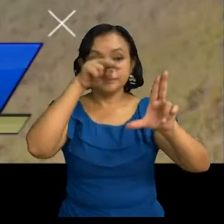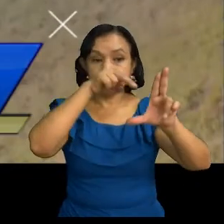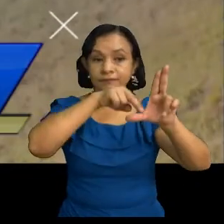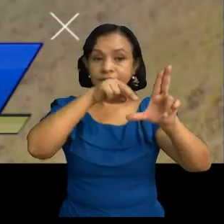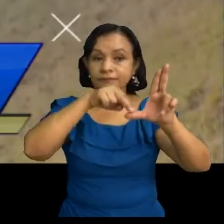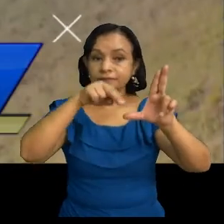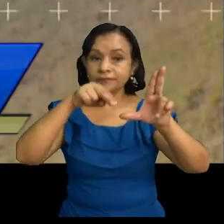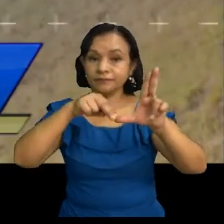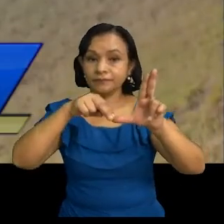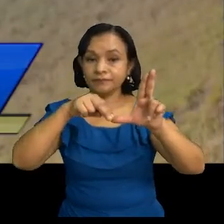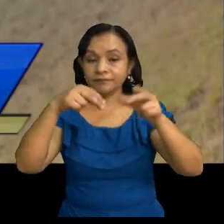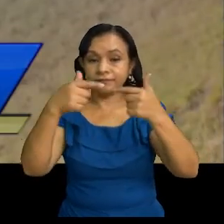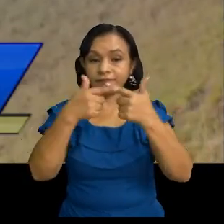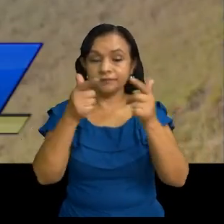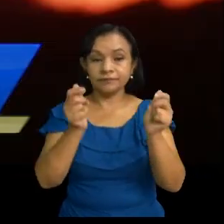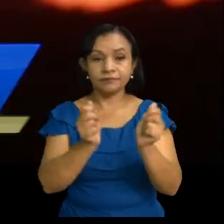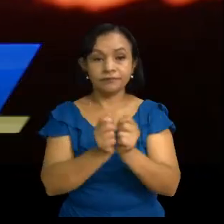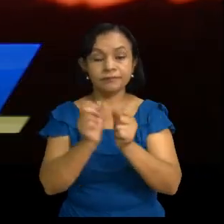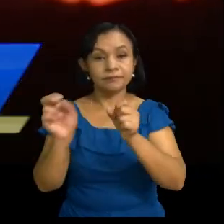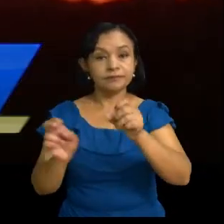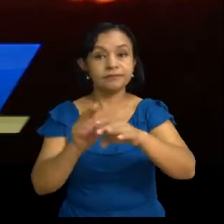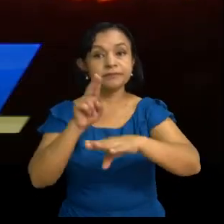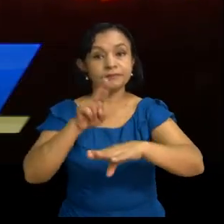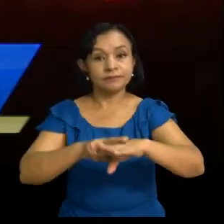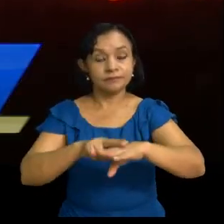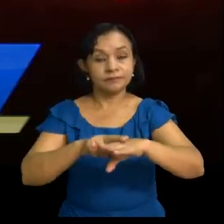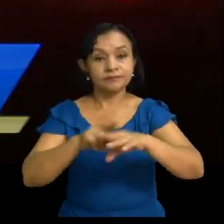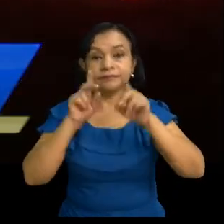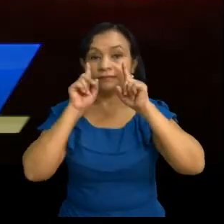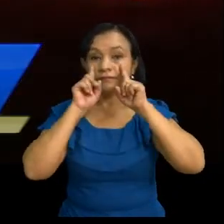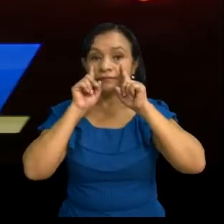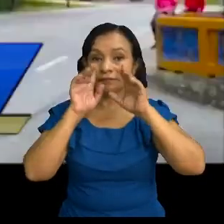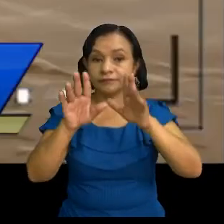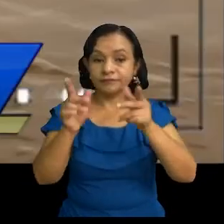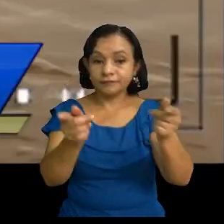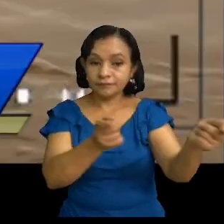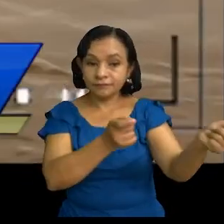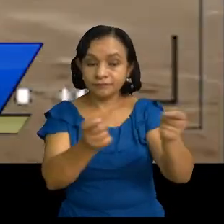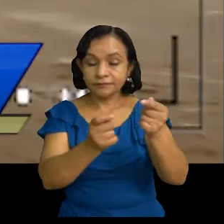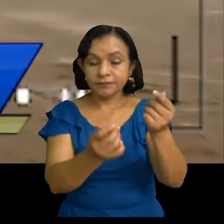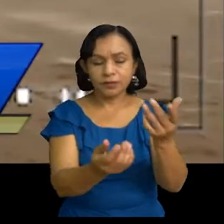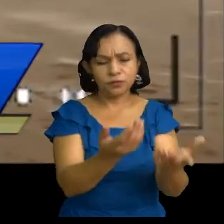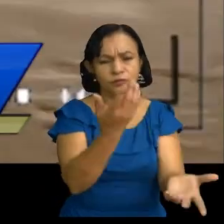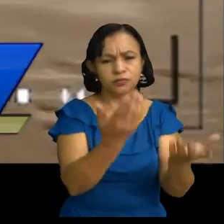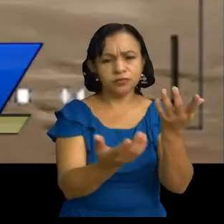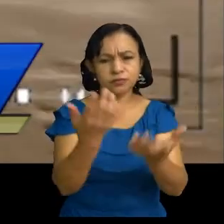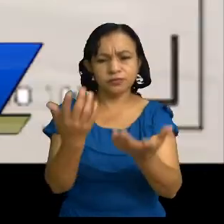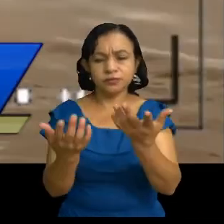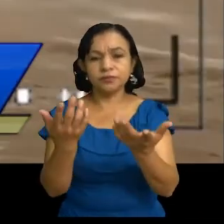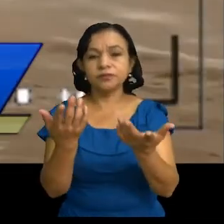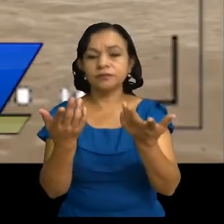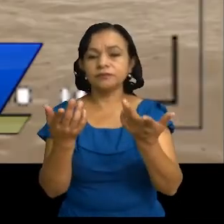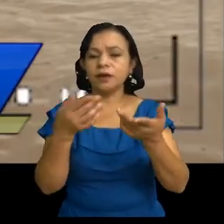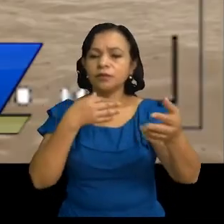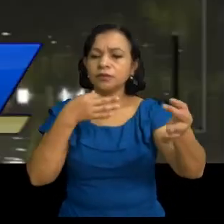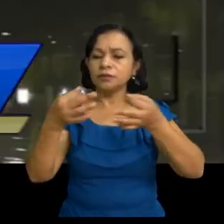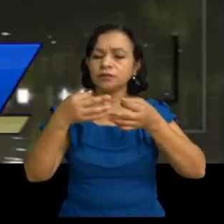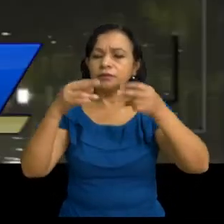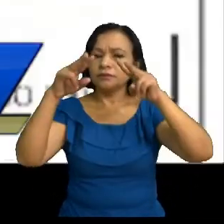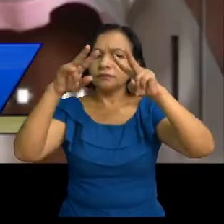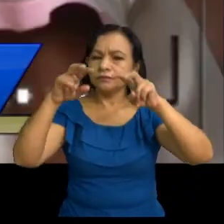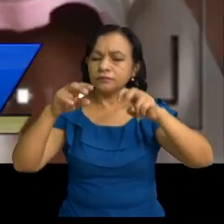como comisión nacional de prevención y control de incendios porque vamos a hacer una valoración de aquellos